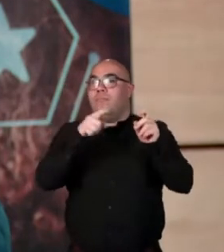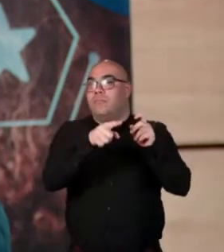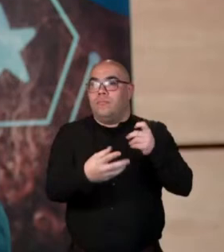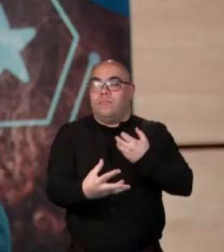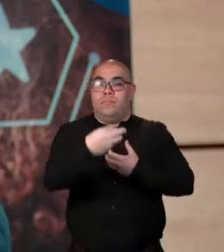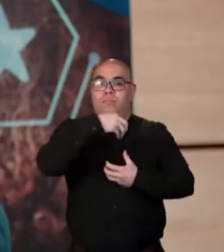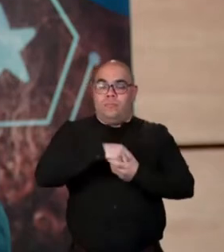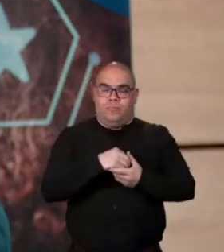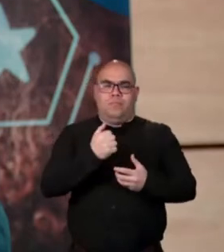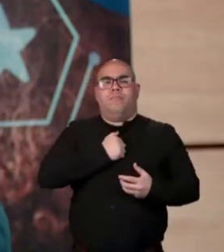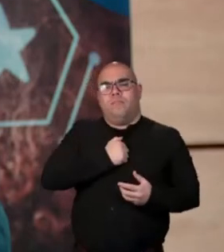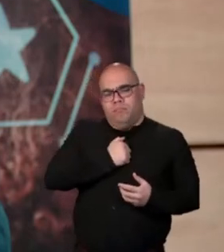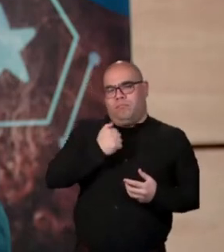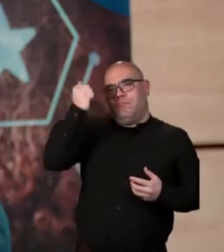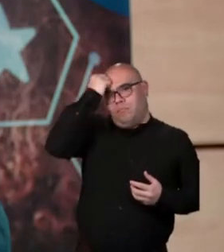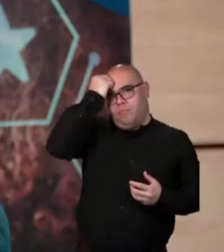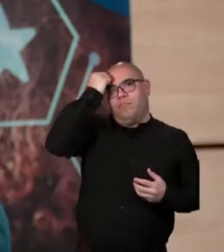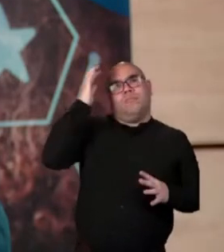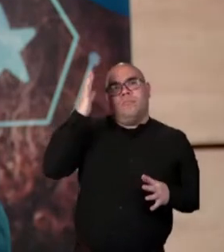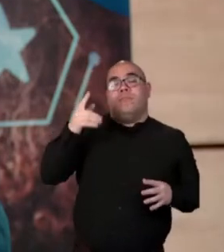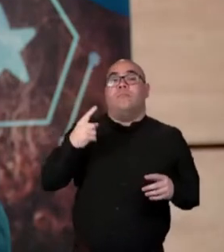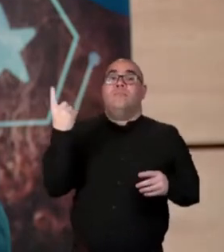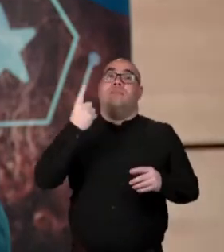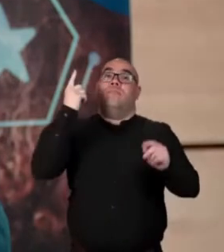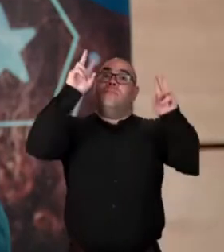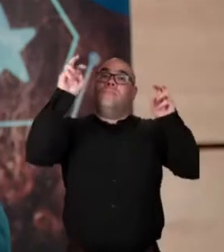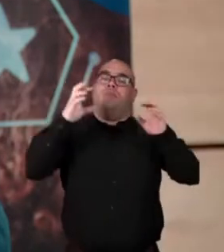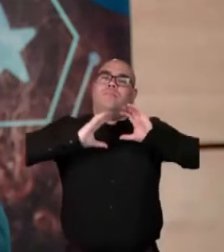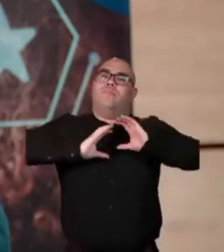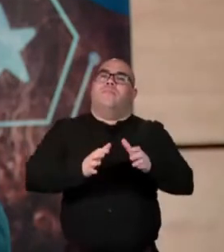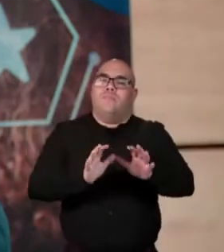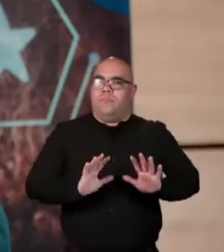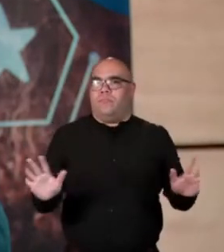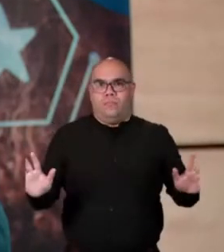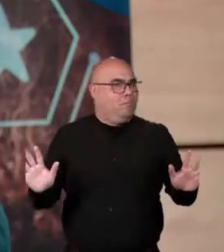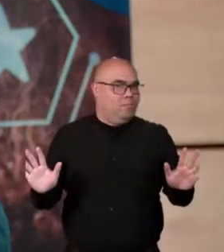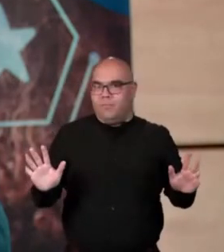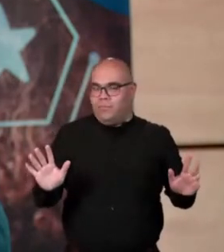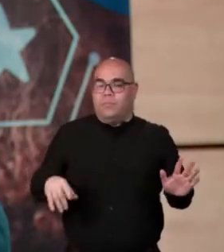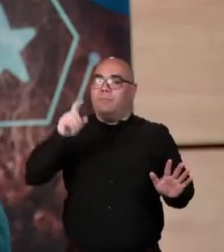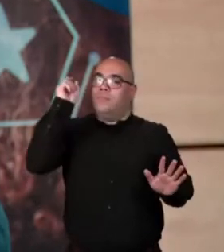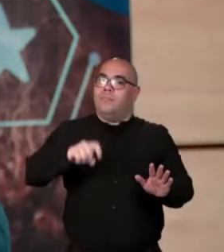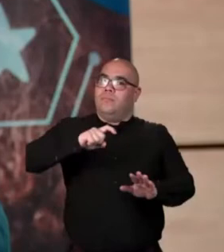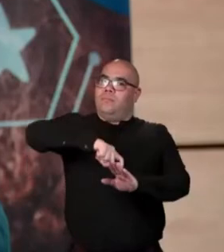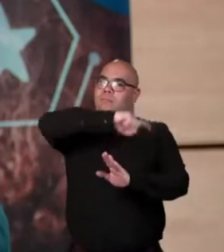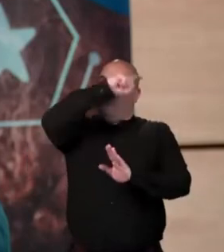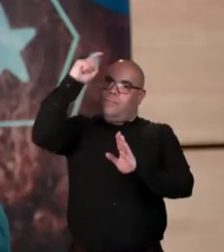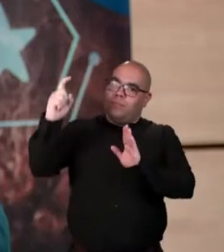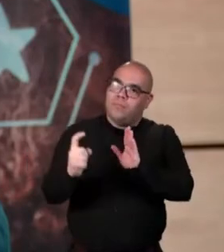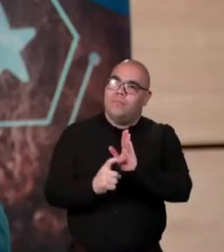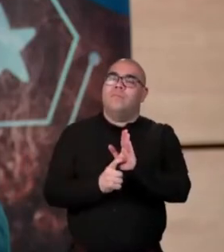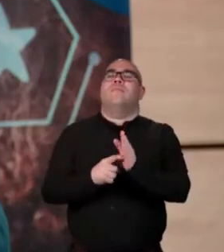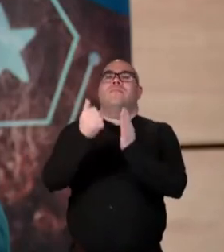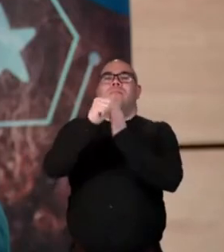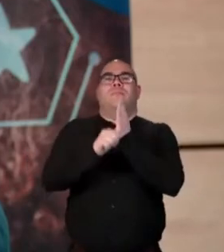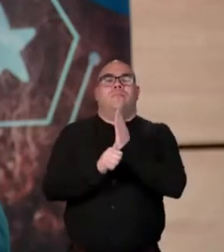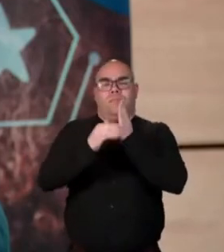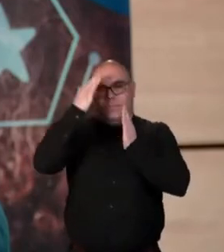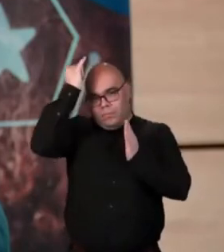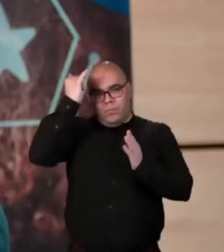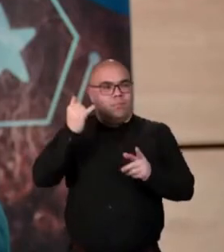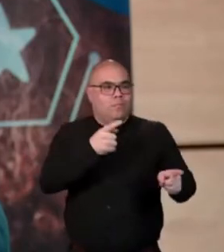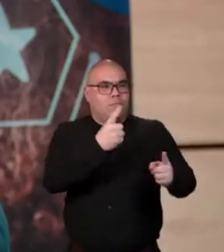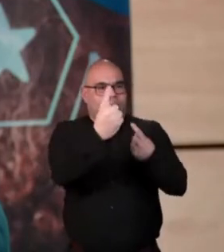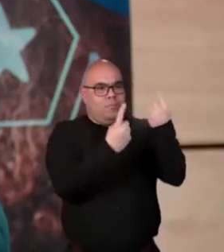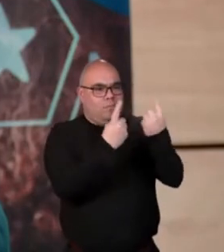asignatura no solamente en su clase sino en la integralidad de un programa académico que toman los estudiantes en un